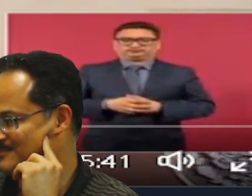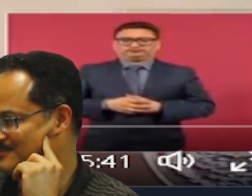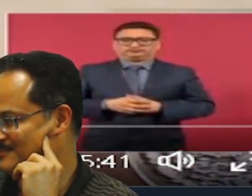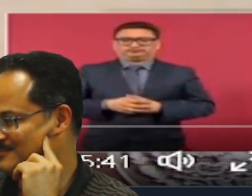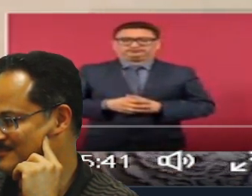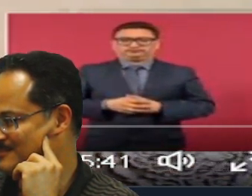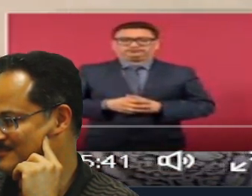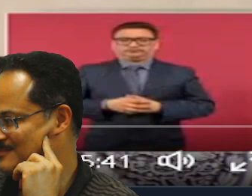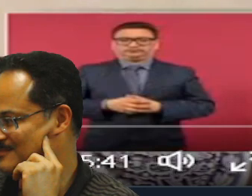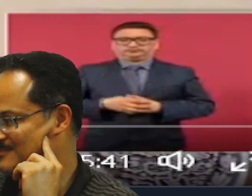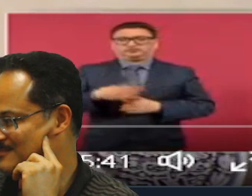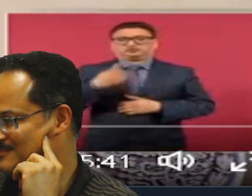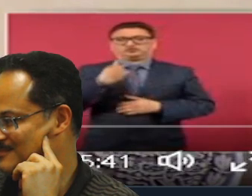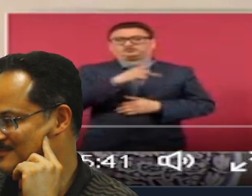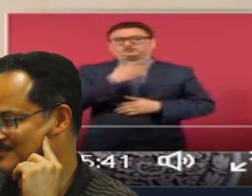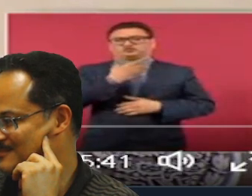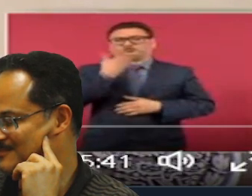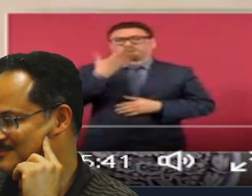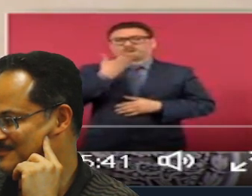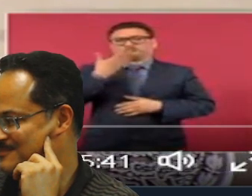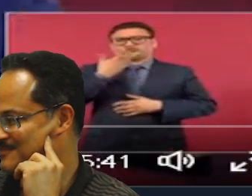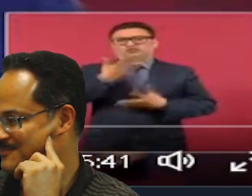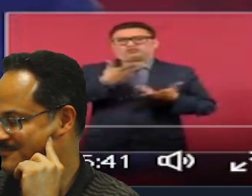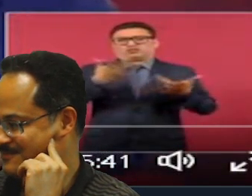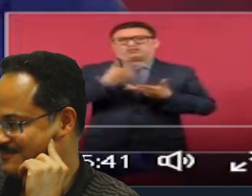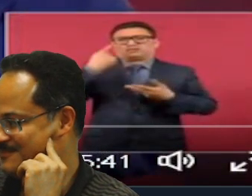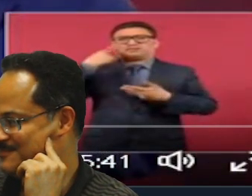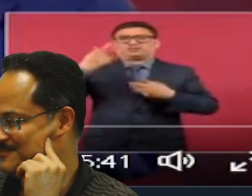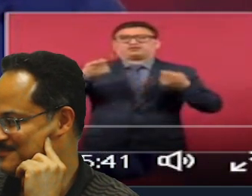es una manera de control